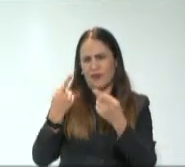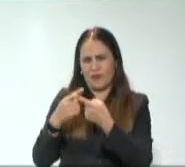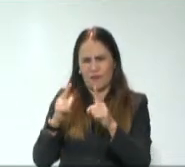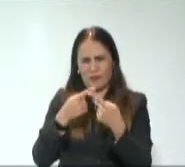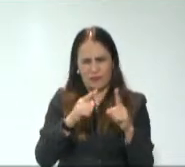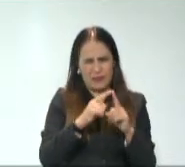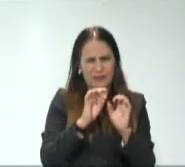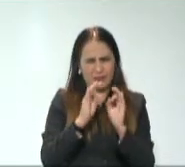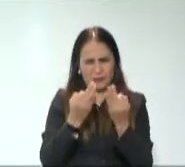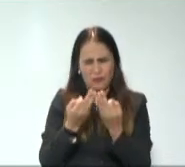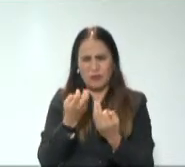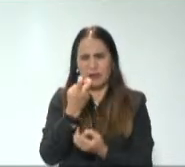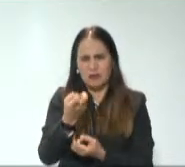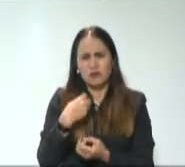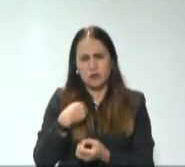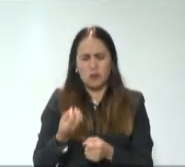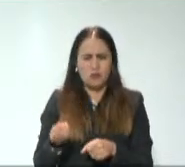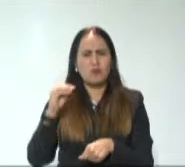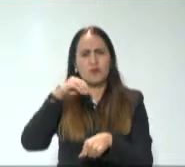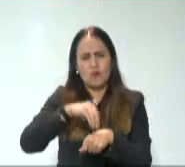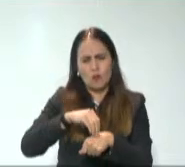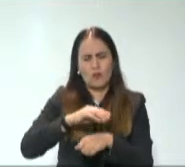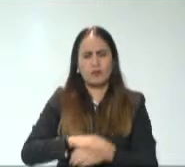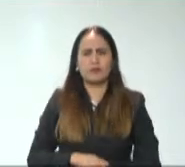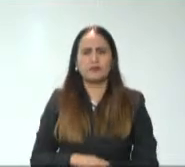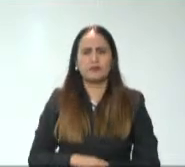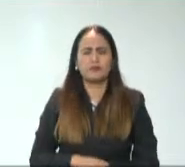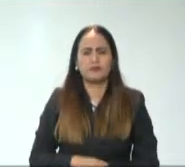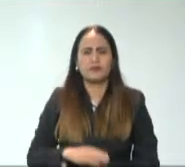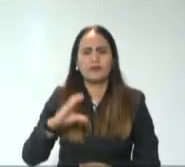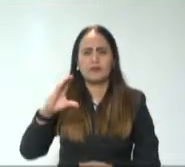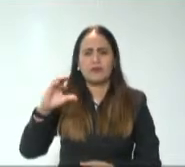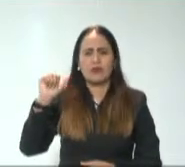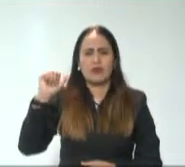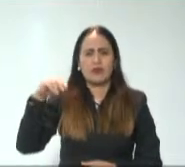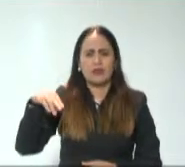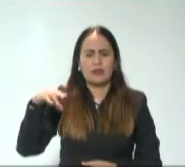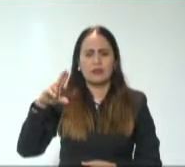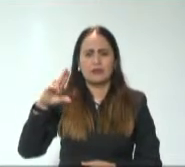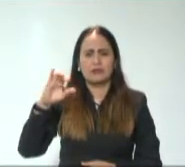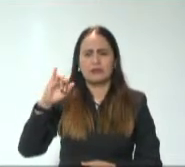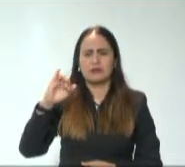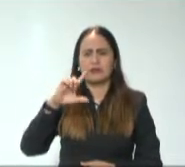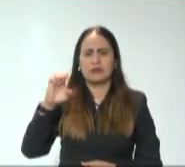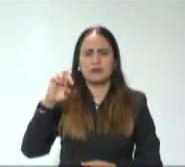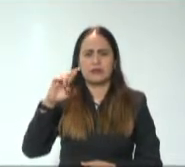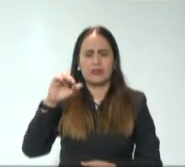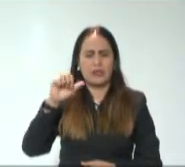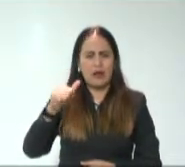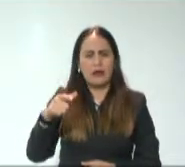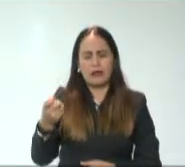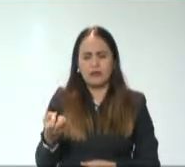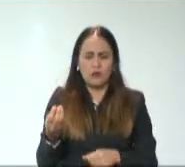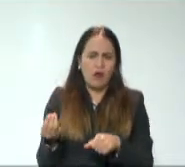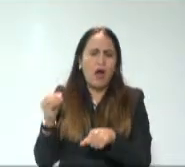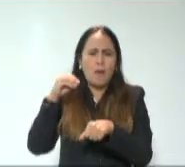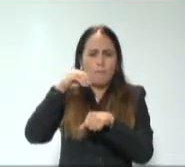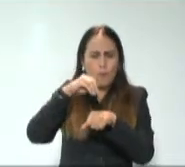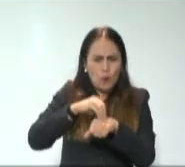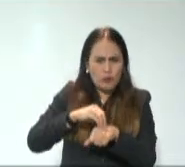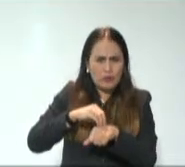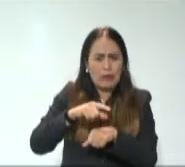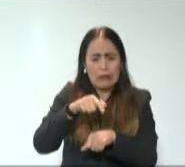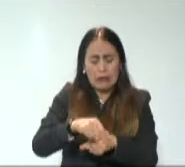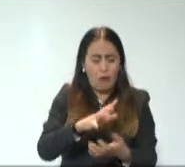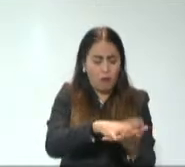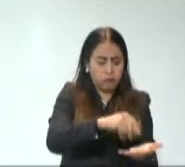de cuentas eso es lo que yo quisiera aportar eh la cancillería tiene un pequeño granito de arena ante una gran eh volumen de